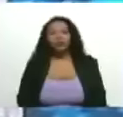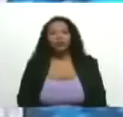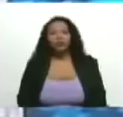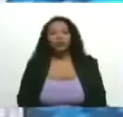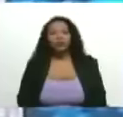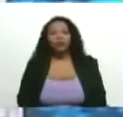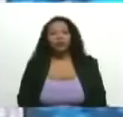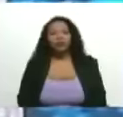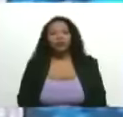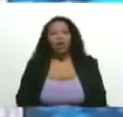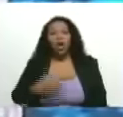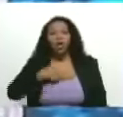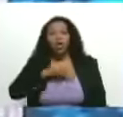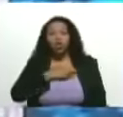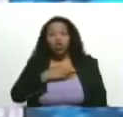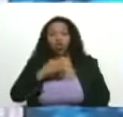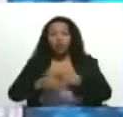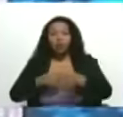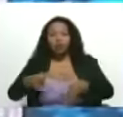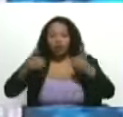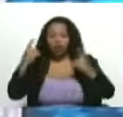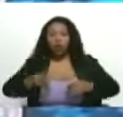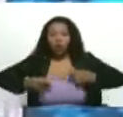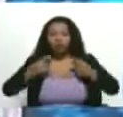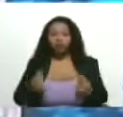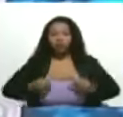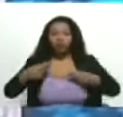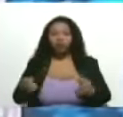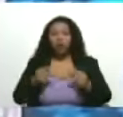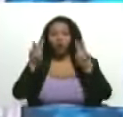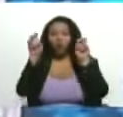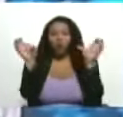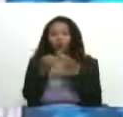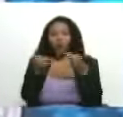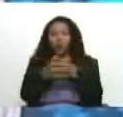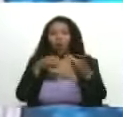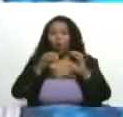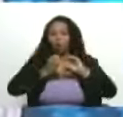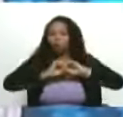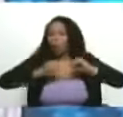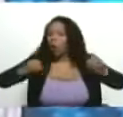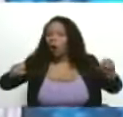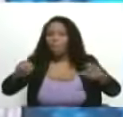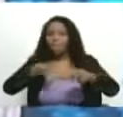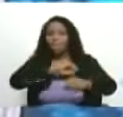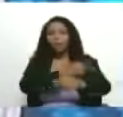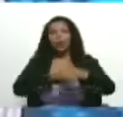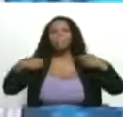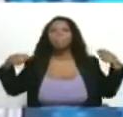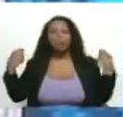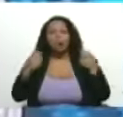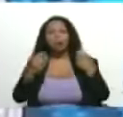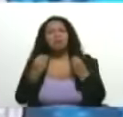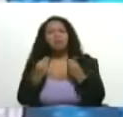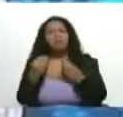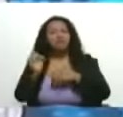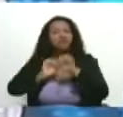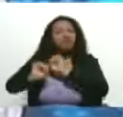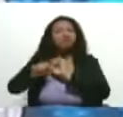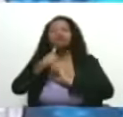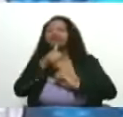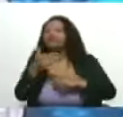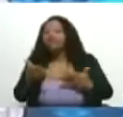Hemos decidido activar una nueva instancia organizativa del Poder Popular para defender